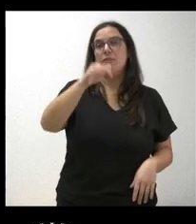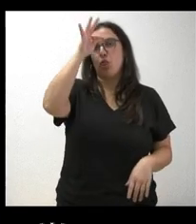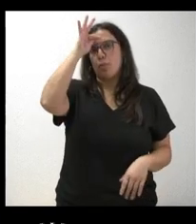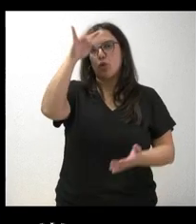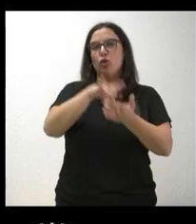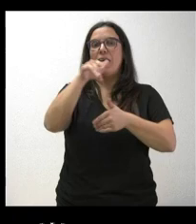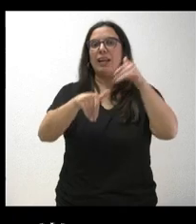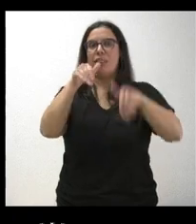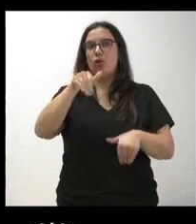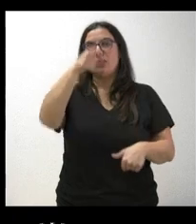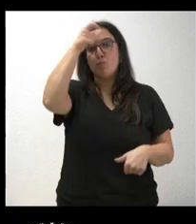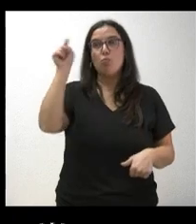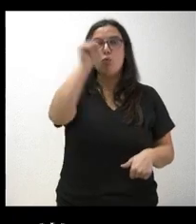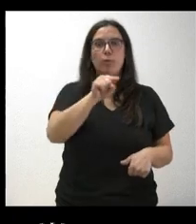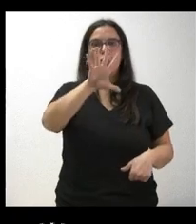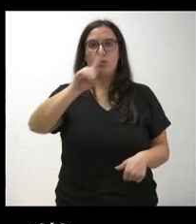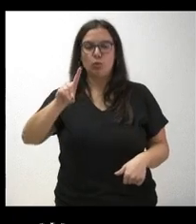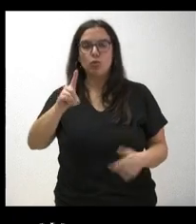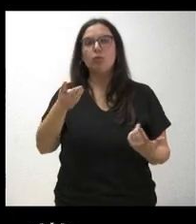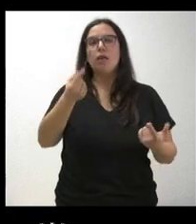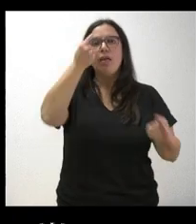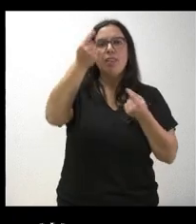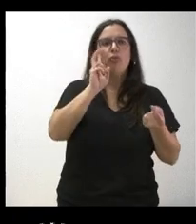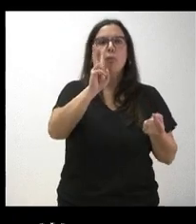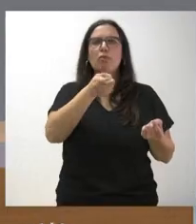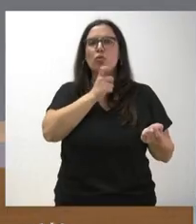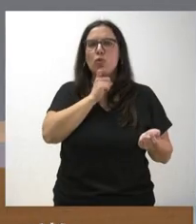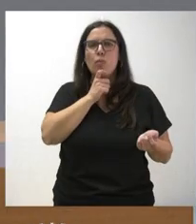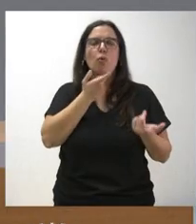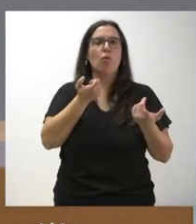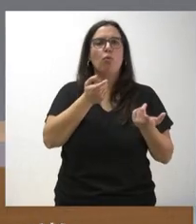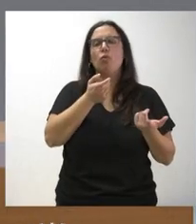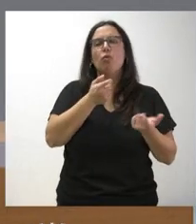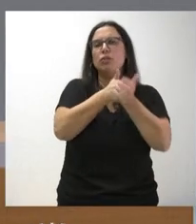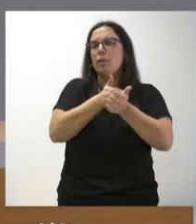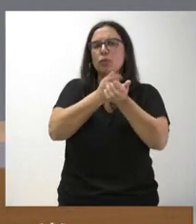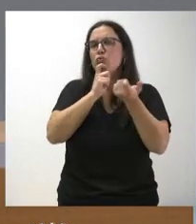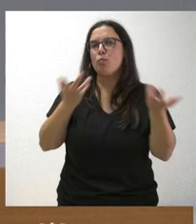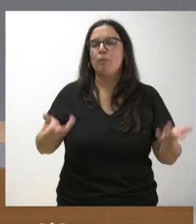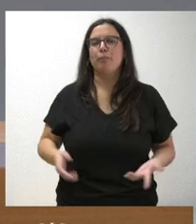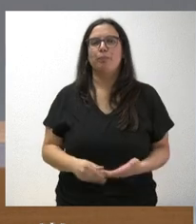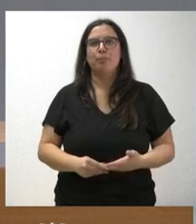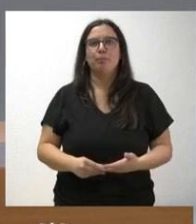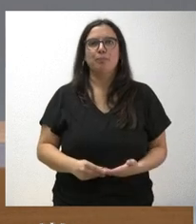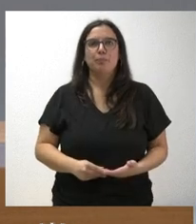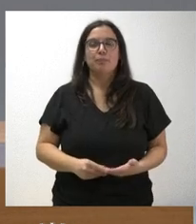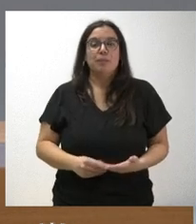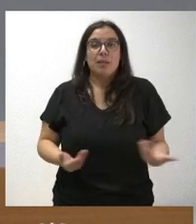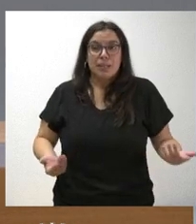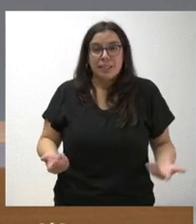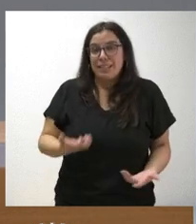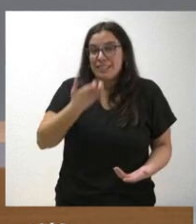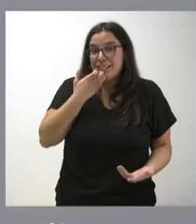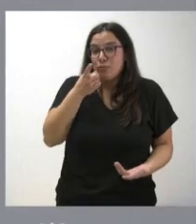sé si tienen previsto algún dispositivo y cómo se va a poder seguir los datos Gracias Si es que si le sirve de